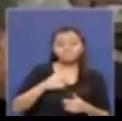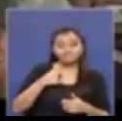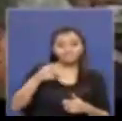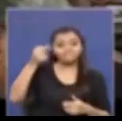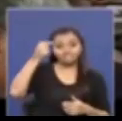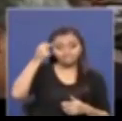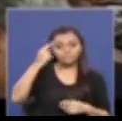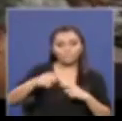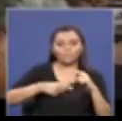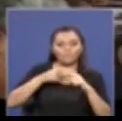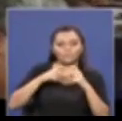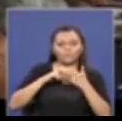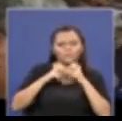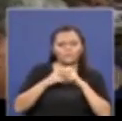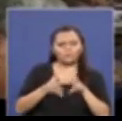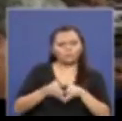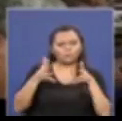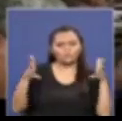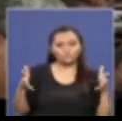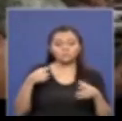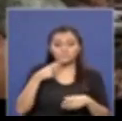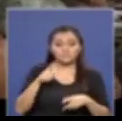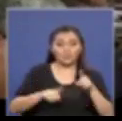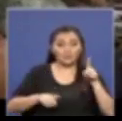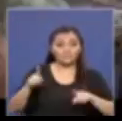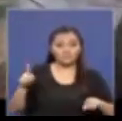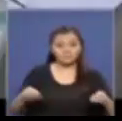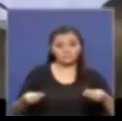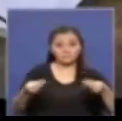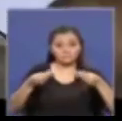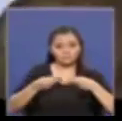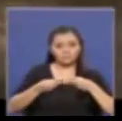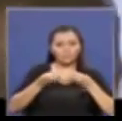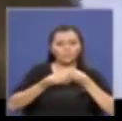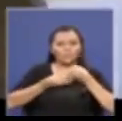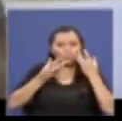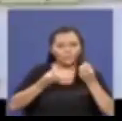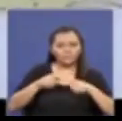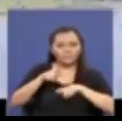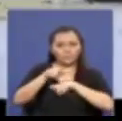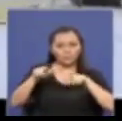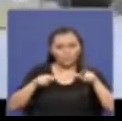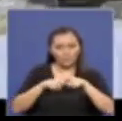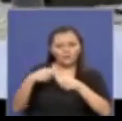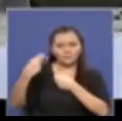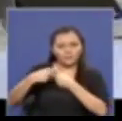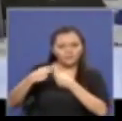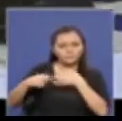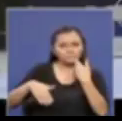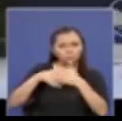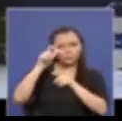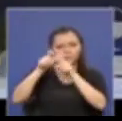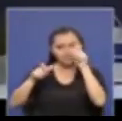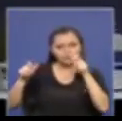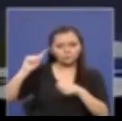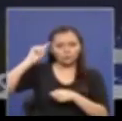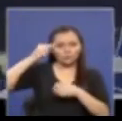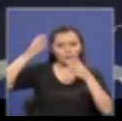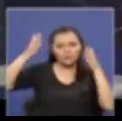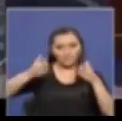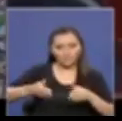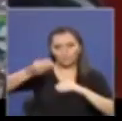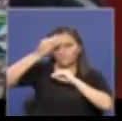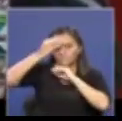créanme que los efectos son impresionantes, porque no es lo mismo que nos cuenten las cosas que están en el sitio, participando con la gente, que el gobernador nos dé su